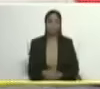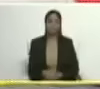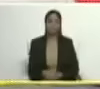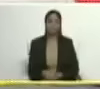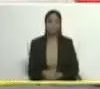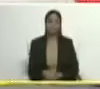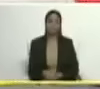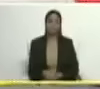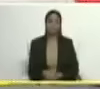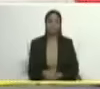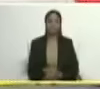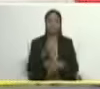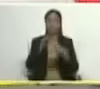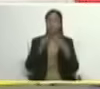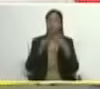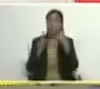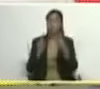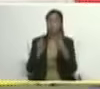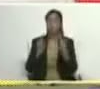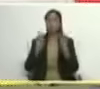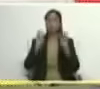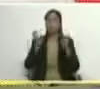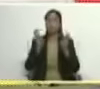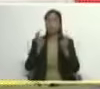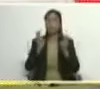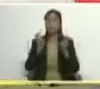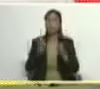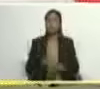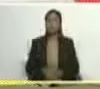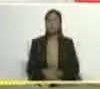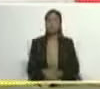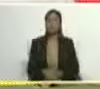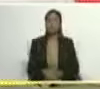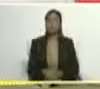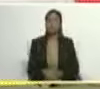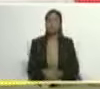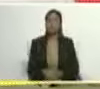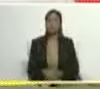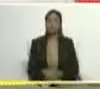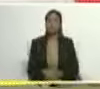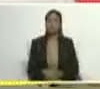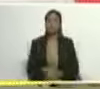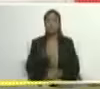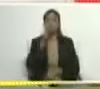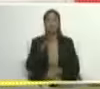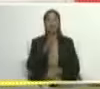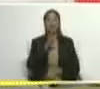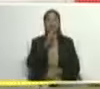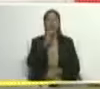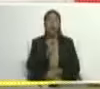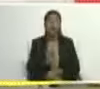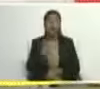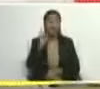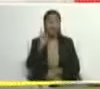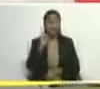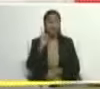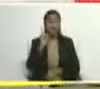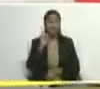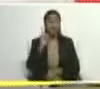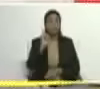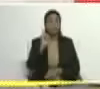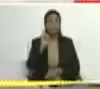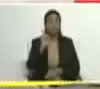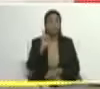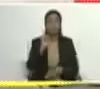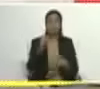Los grandes temas como el de Haití y la necesidad de